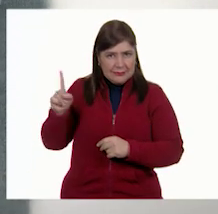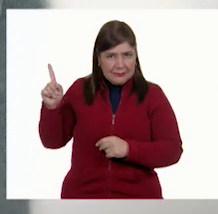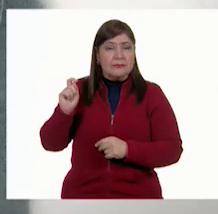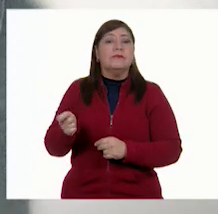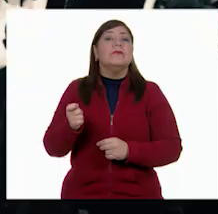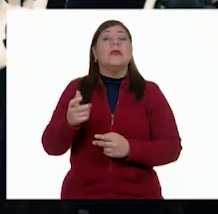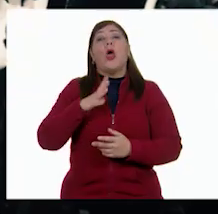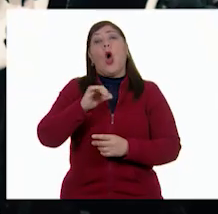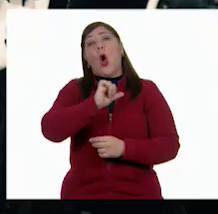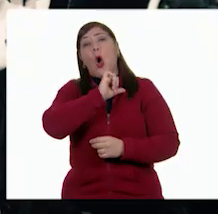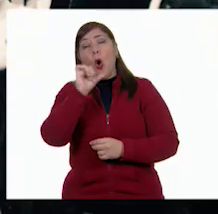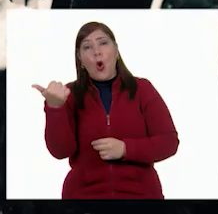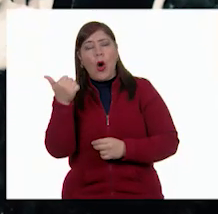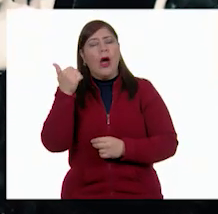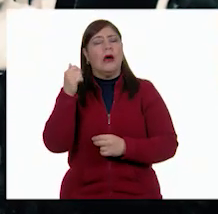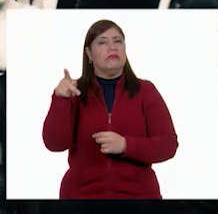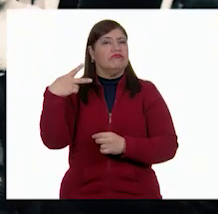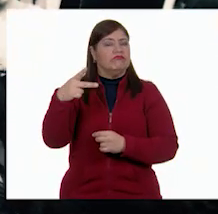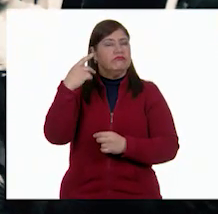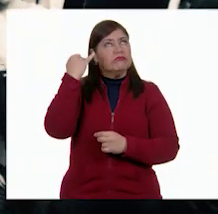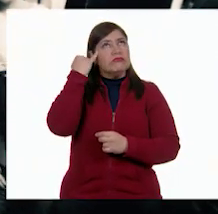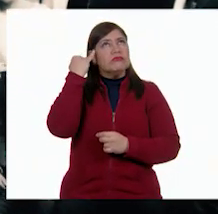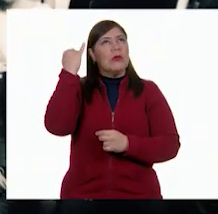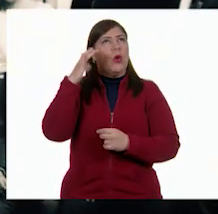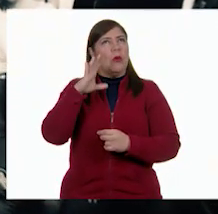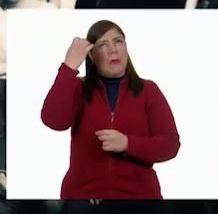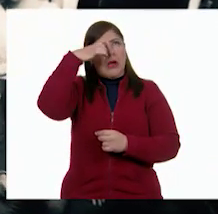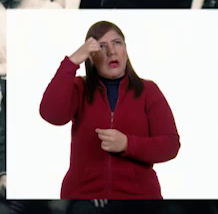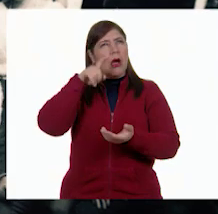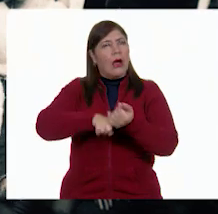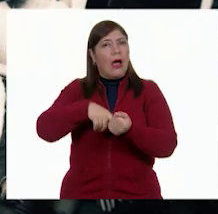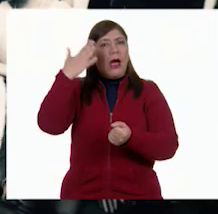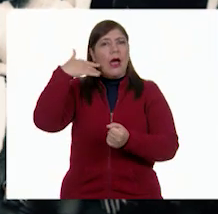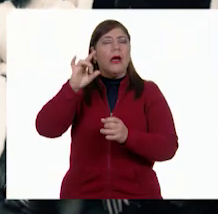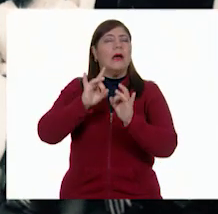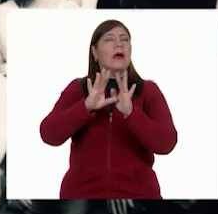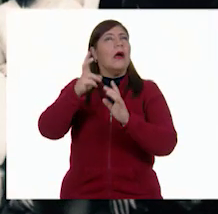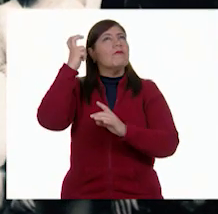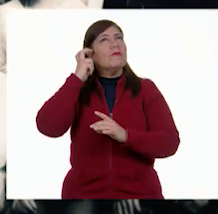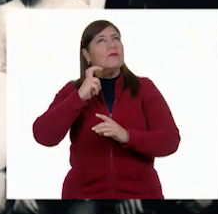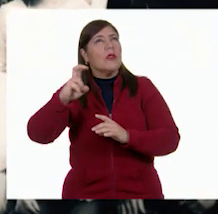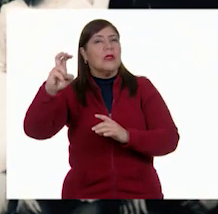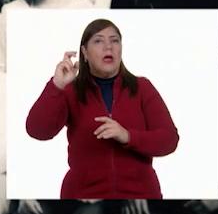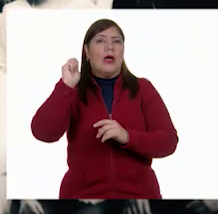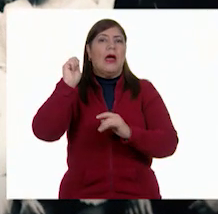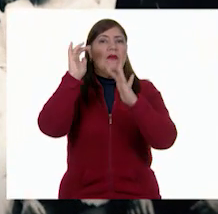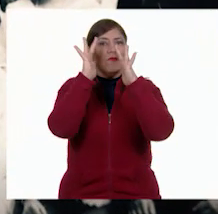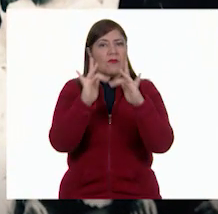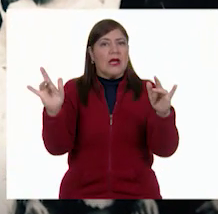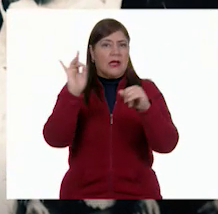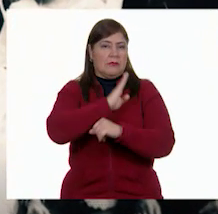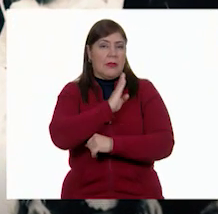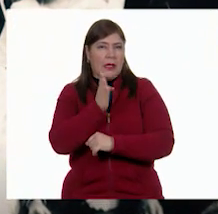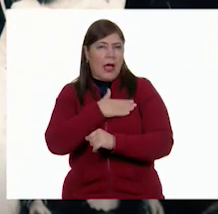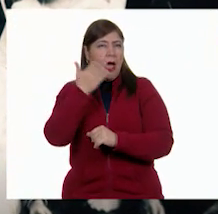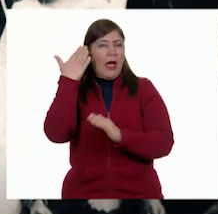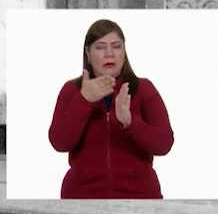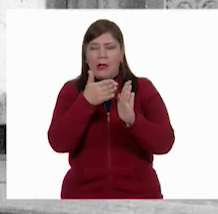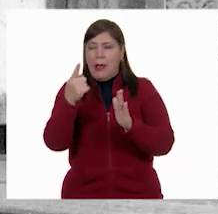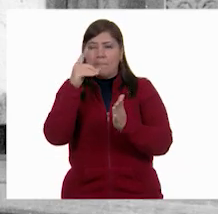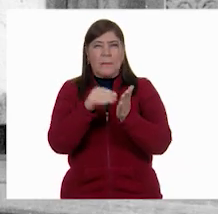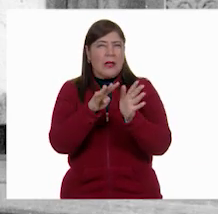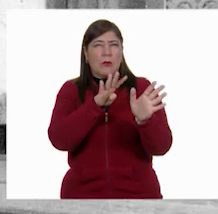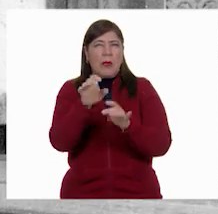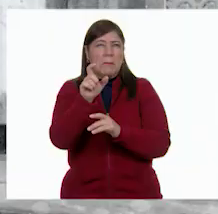Otra gran experiencia que marcó su desarrollo profesional ocurrió durante un viaje a Francia y España. Eran principios de los años 20 del